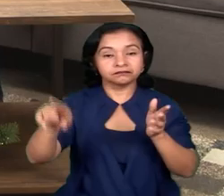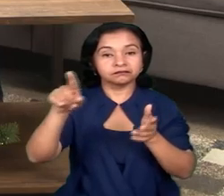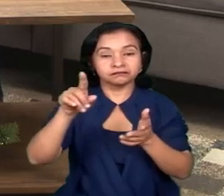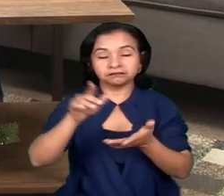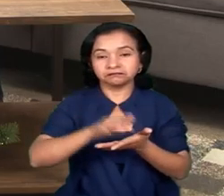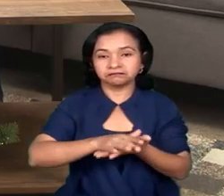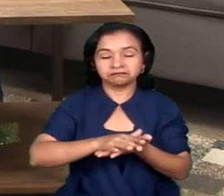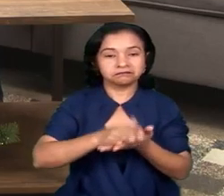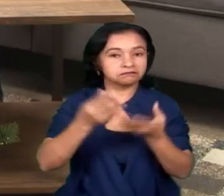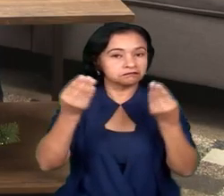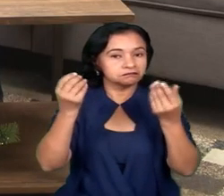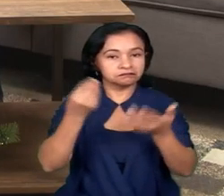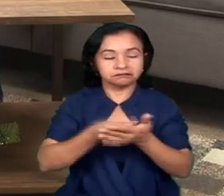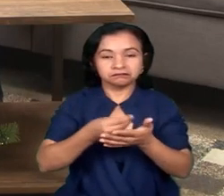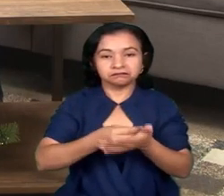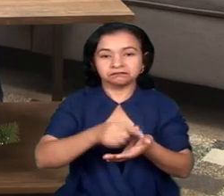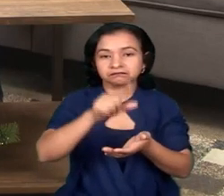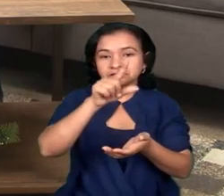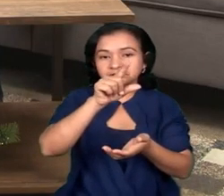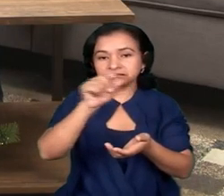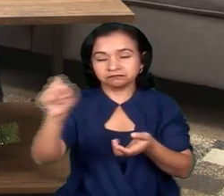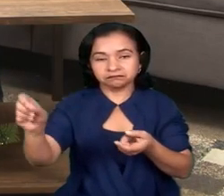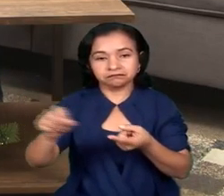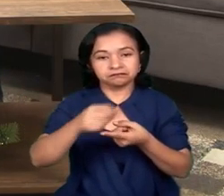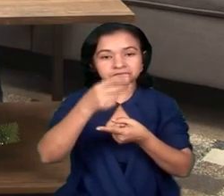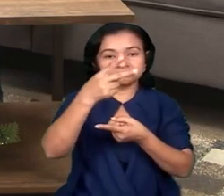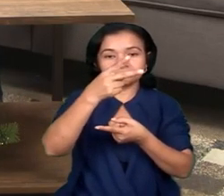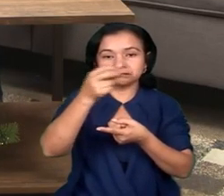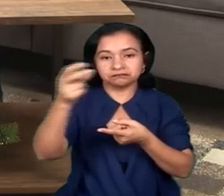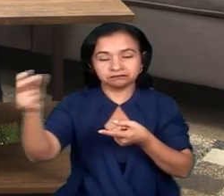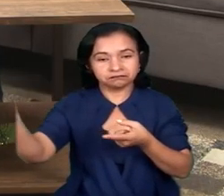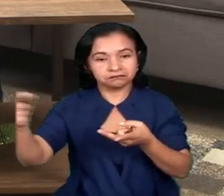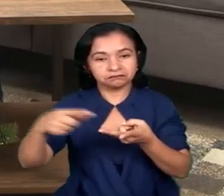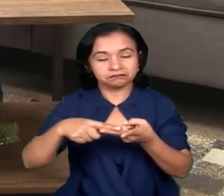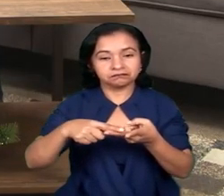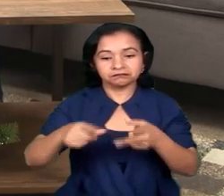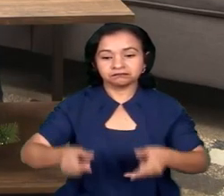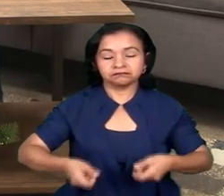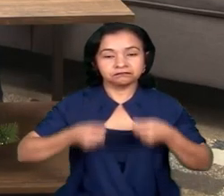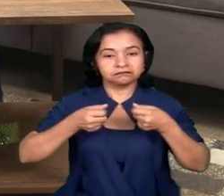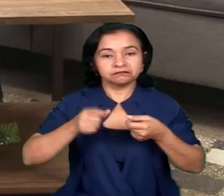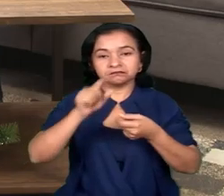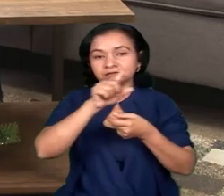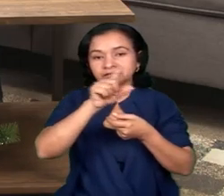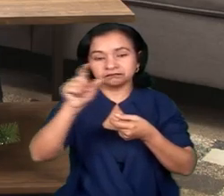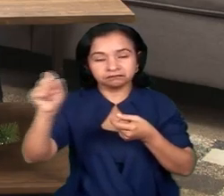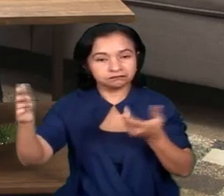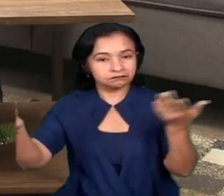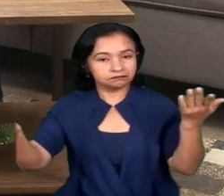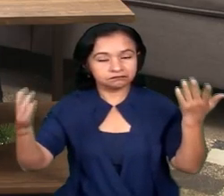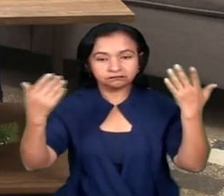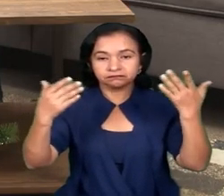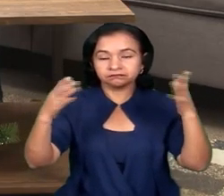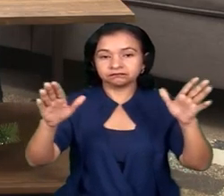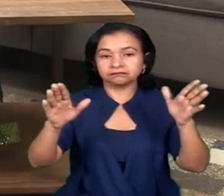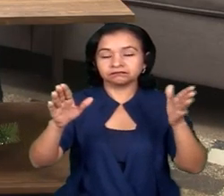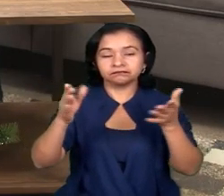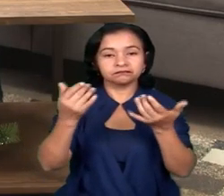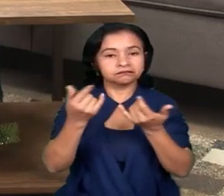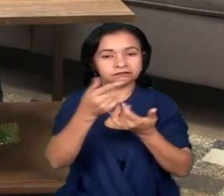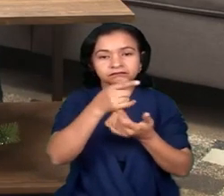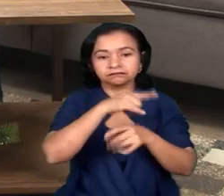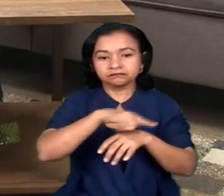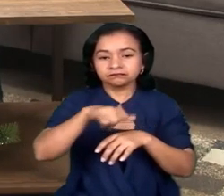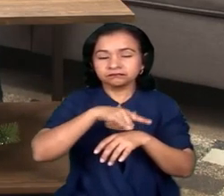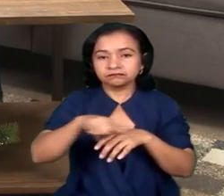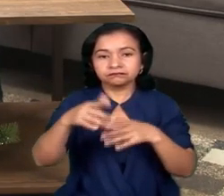comprar 100, 200 docenas de pantalones, 100 docenas de camisas, lo que usted